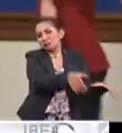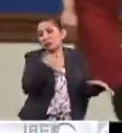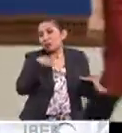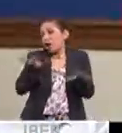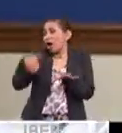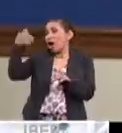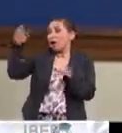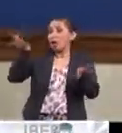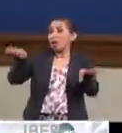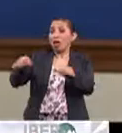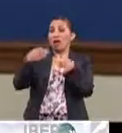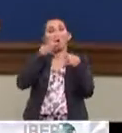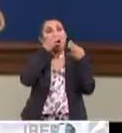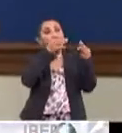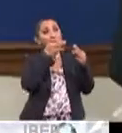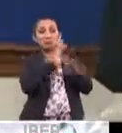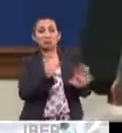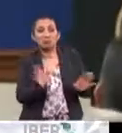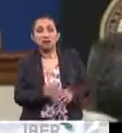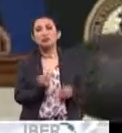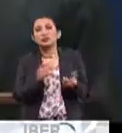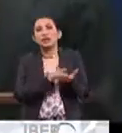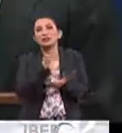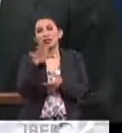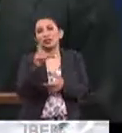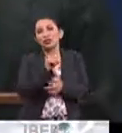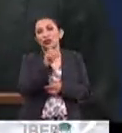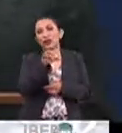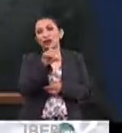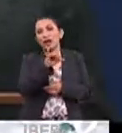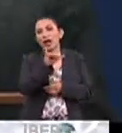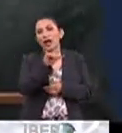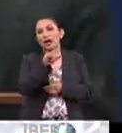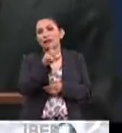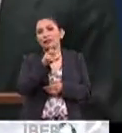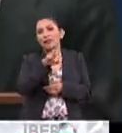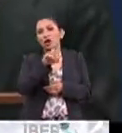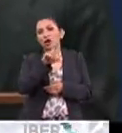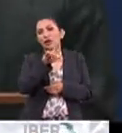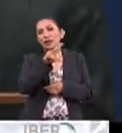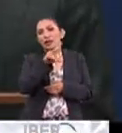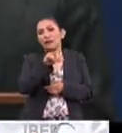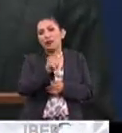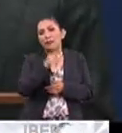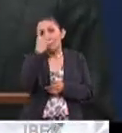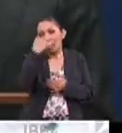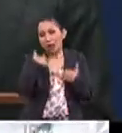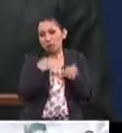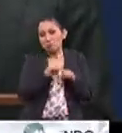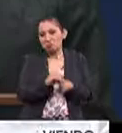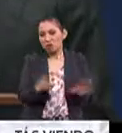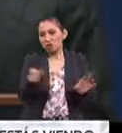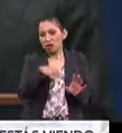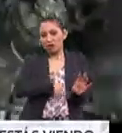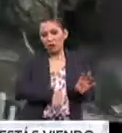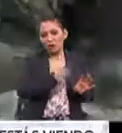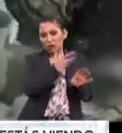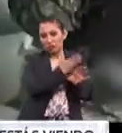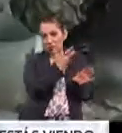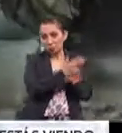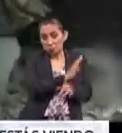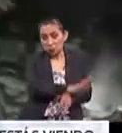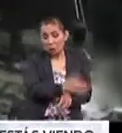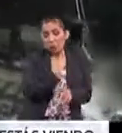hacia el exterior del país. Así es, pues muchísimas gracias, doctor Javier Oliva, por ayudarnos a comprender este anuncio por parte del gobierno